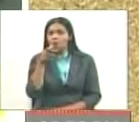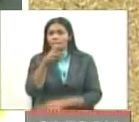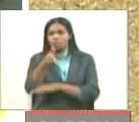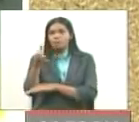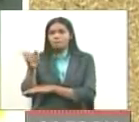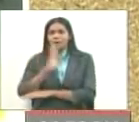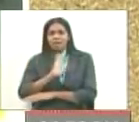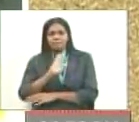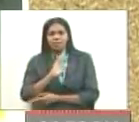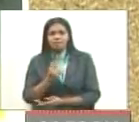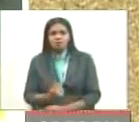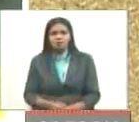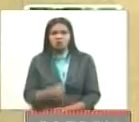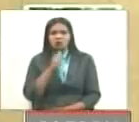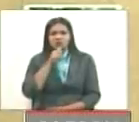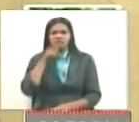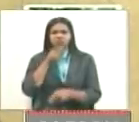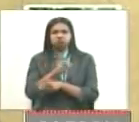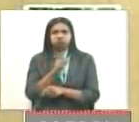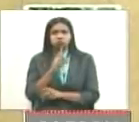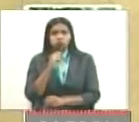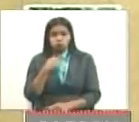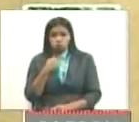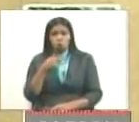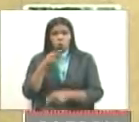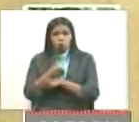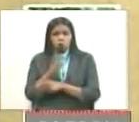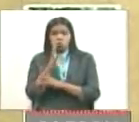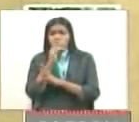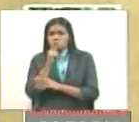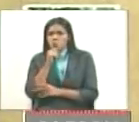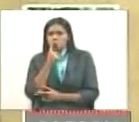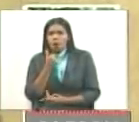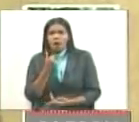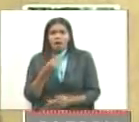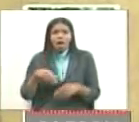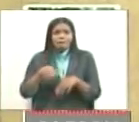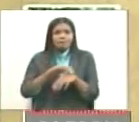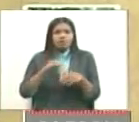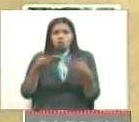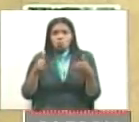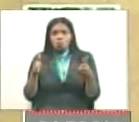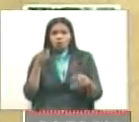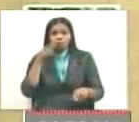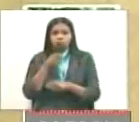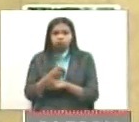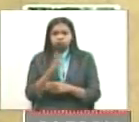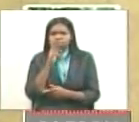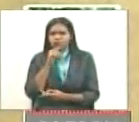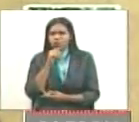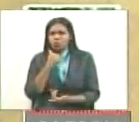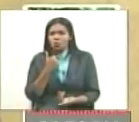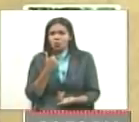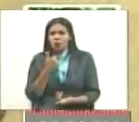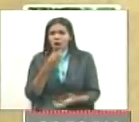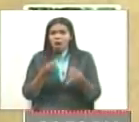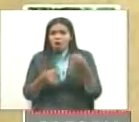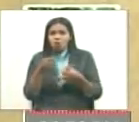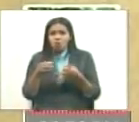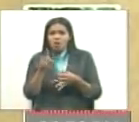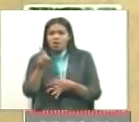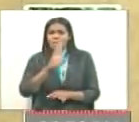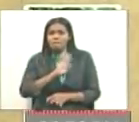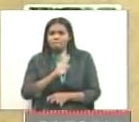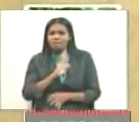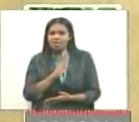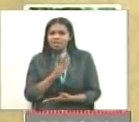mismo. ¿Quién se está acusando ahí? Yo no los acuso. No. ¿El Ministerio Público los acusa? No. Los tribunales se acusan ellos mismos,